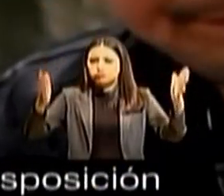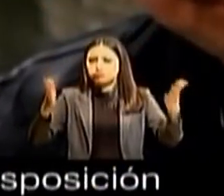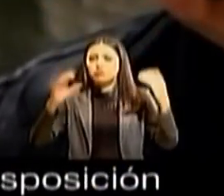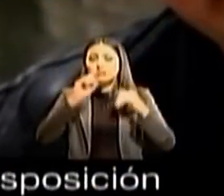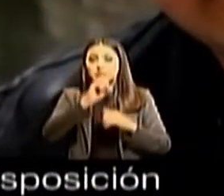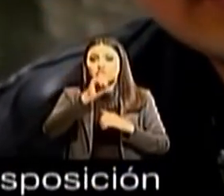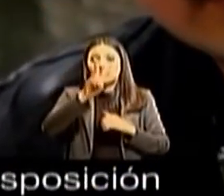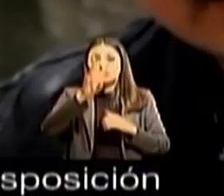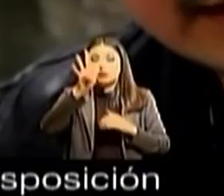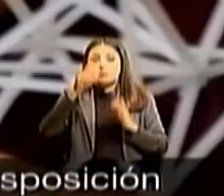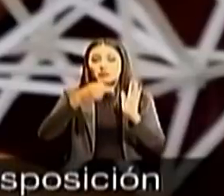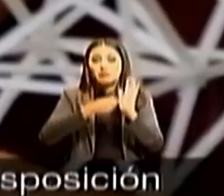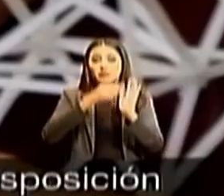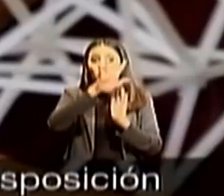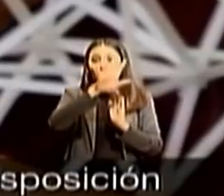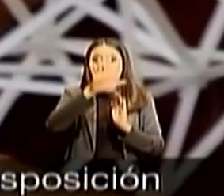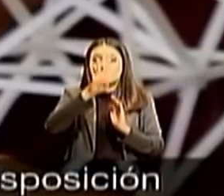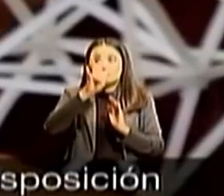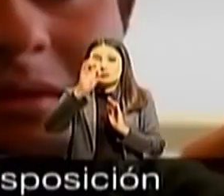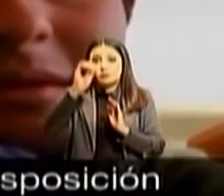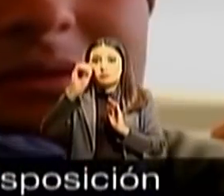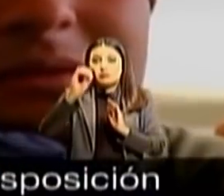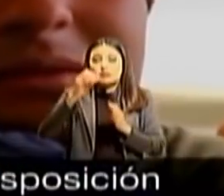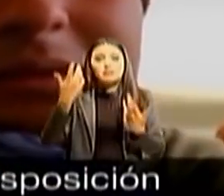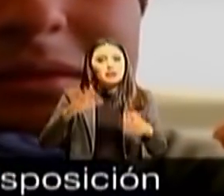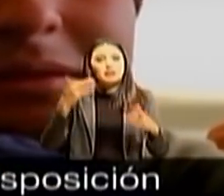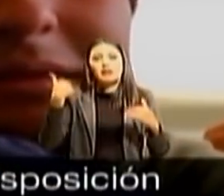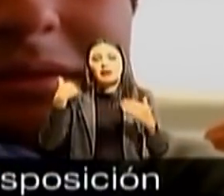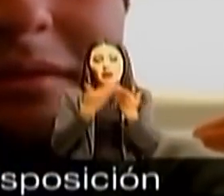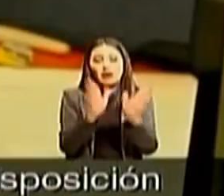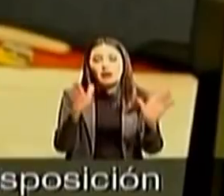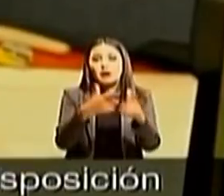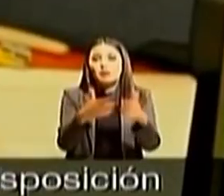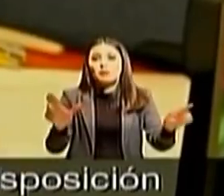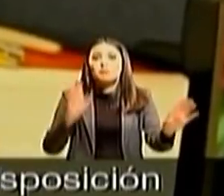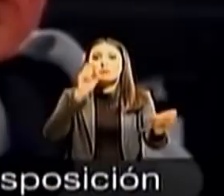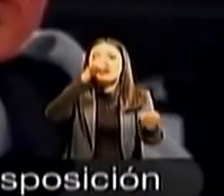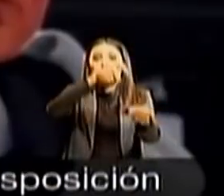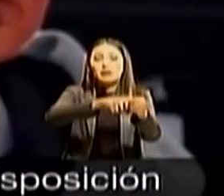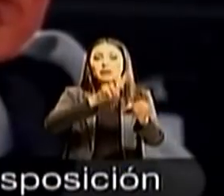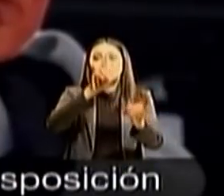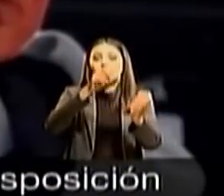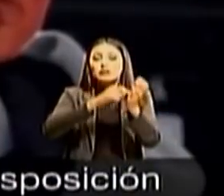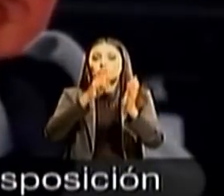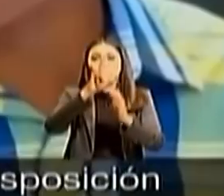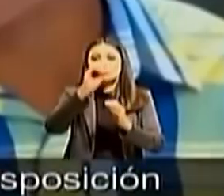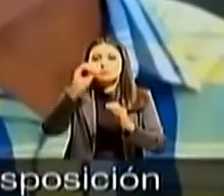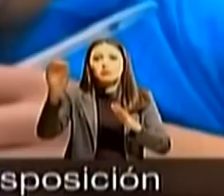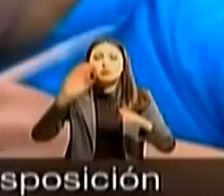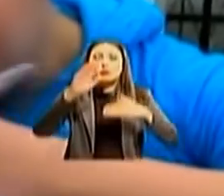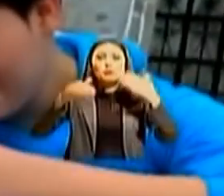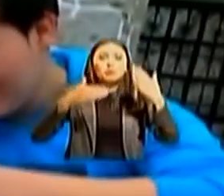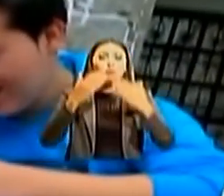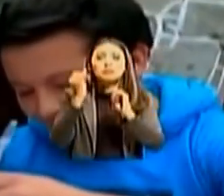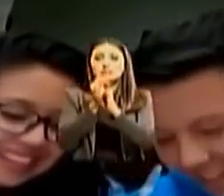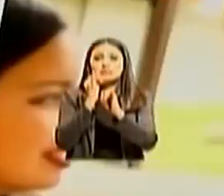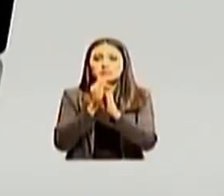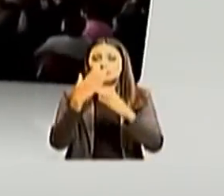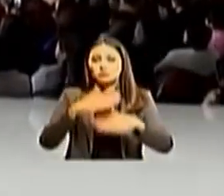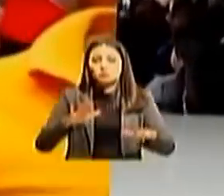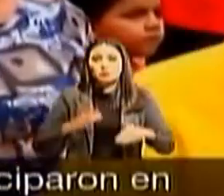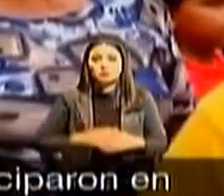historia, pues 124.590 cupos estarán a disposición de los ecuatorianos en 2.233 carreras.